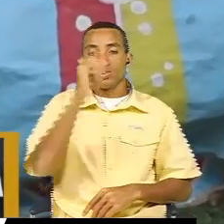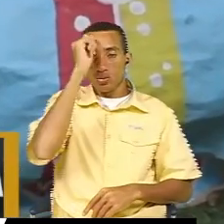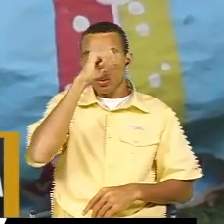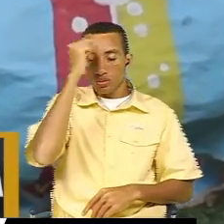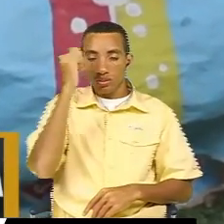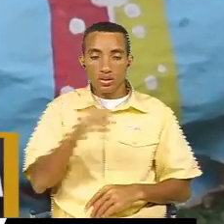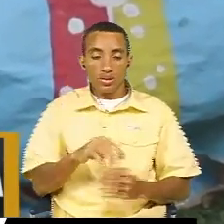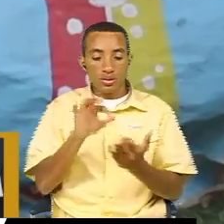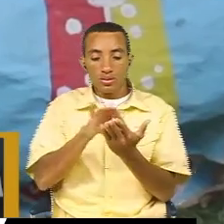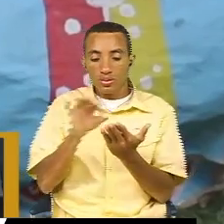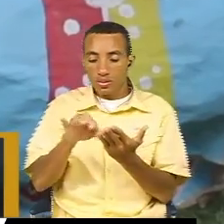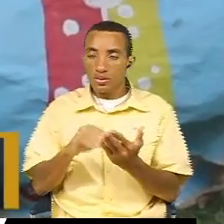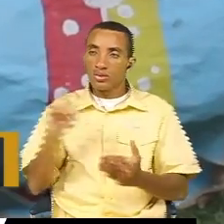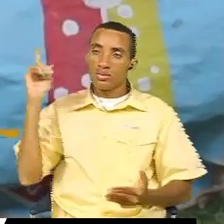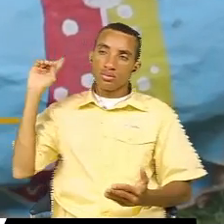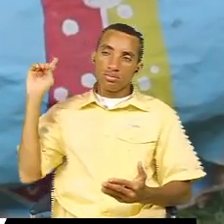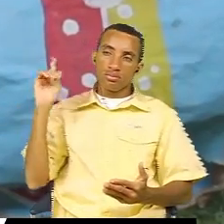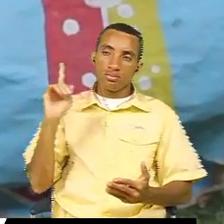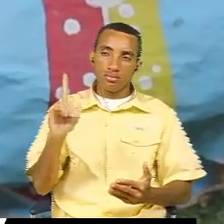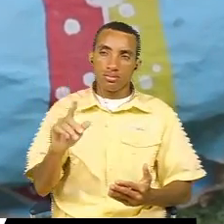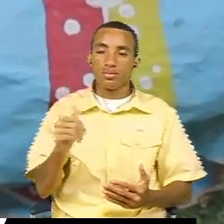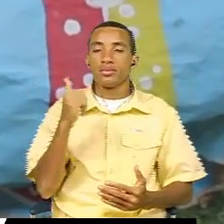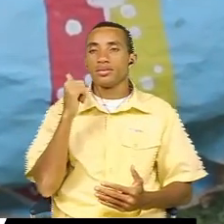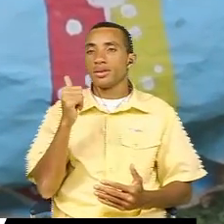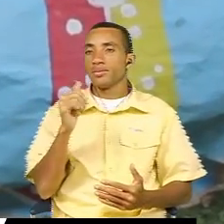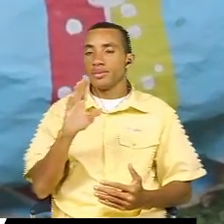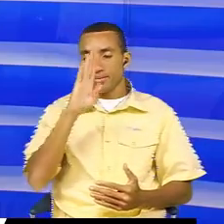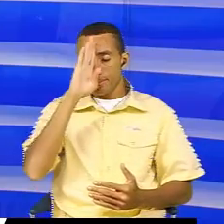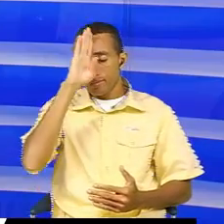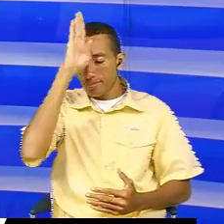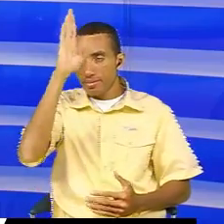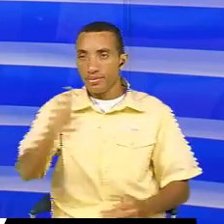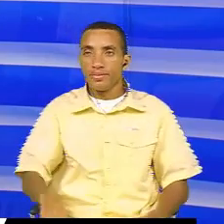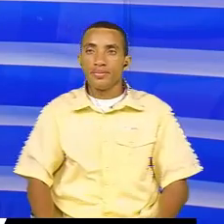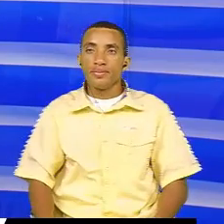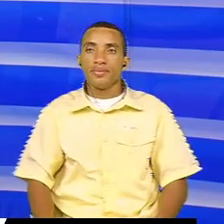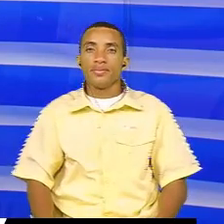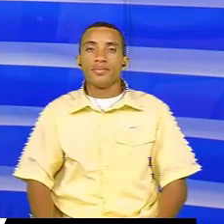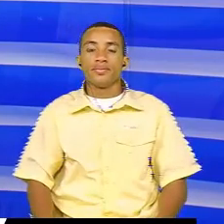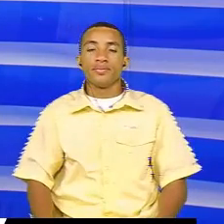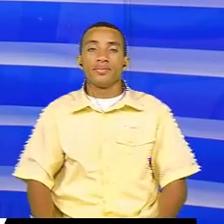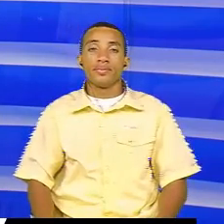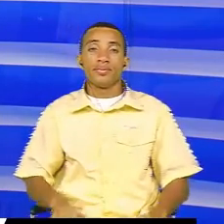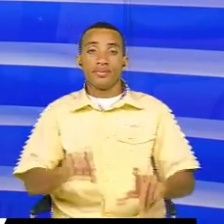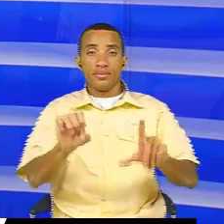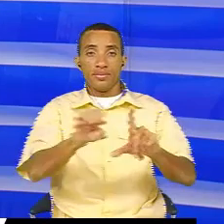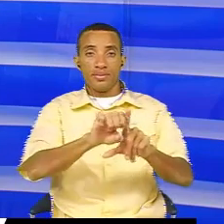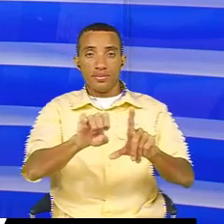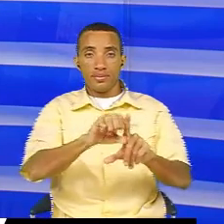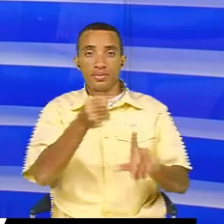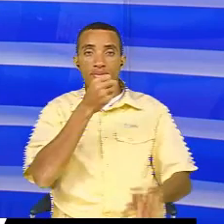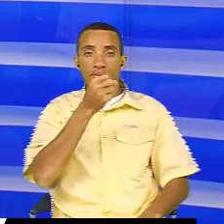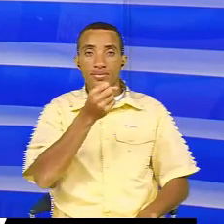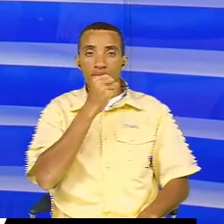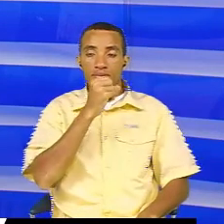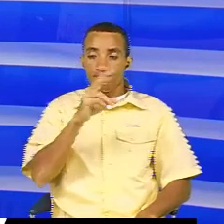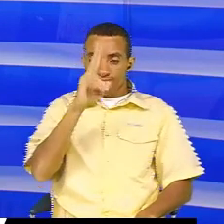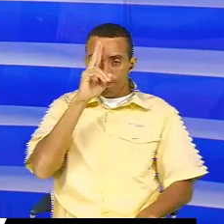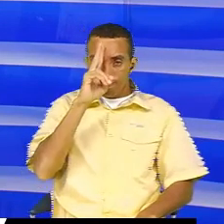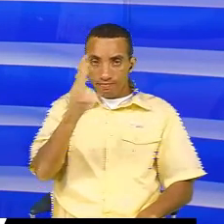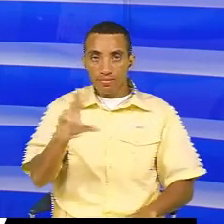por años ha hecho parte del cierre de esta celebración. Y Enlace Noticias resalta la labor artística